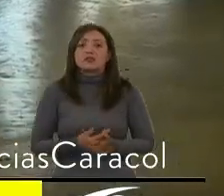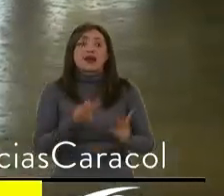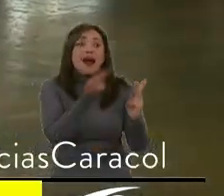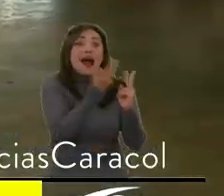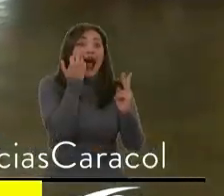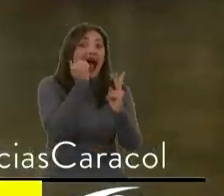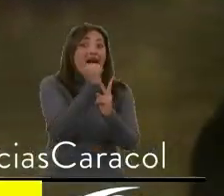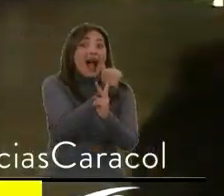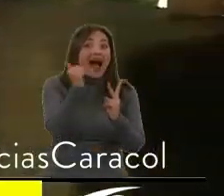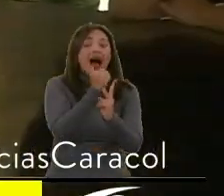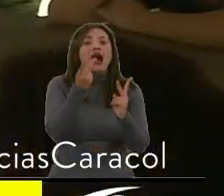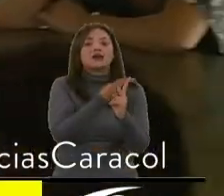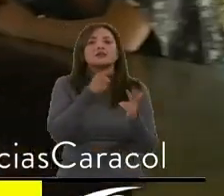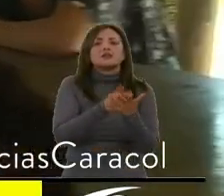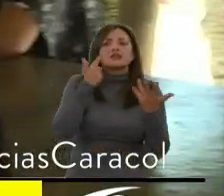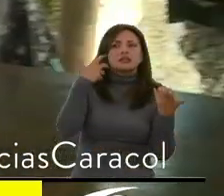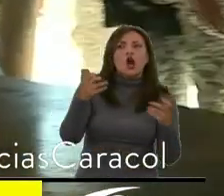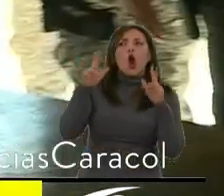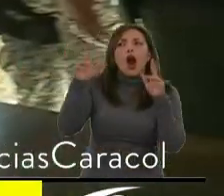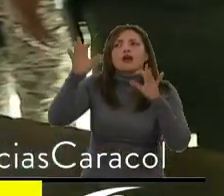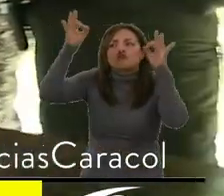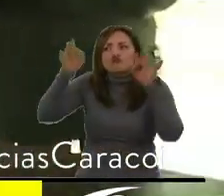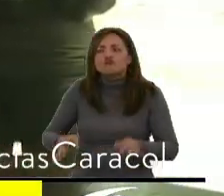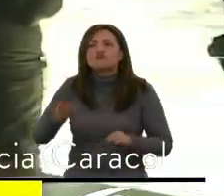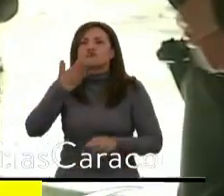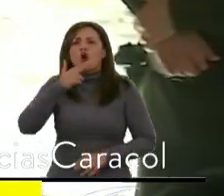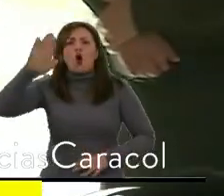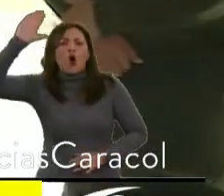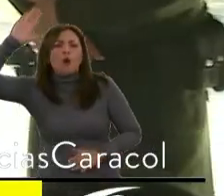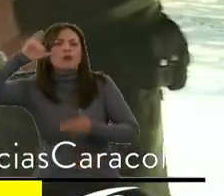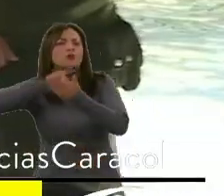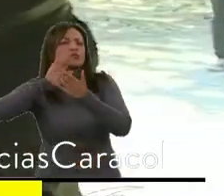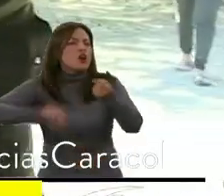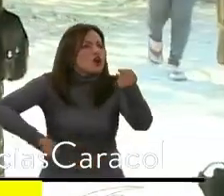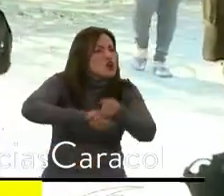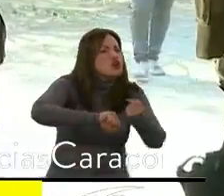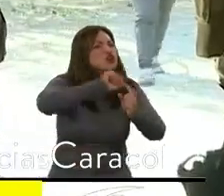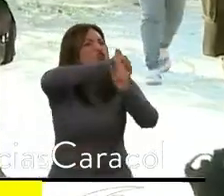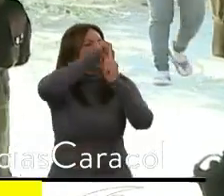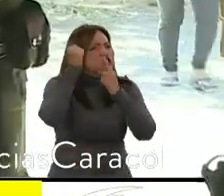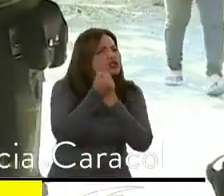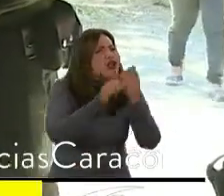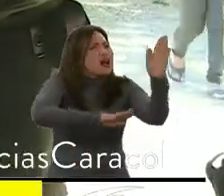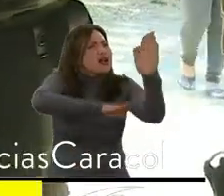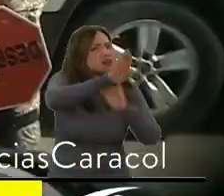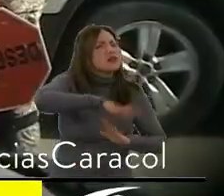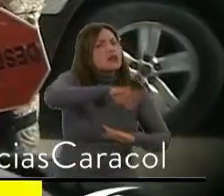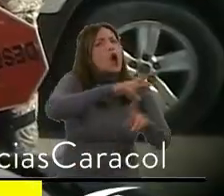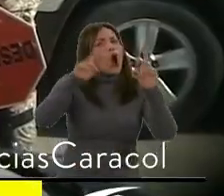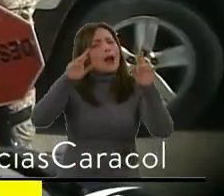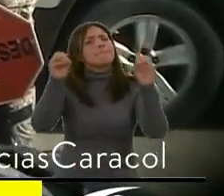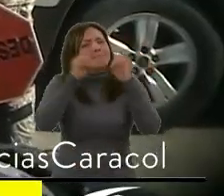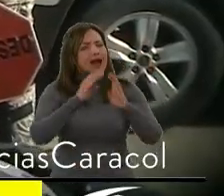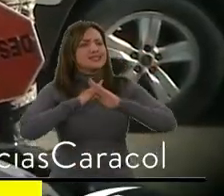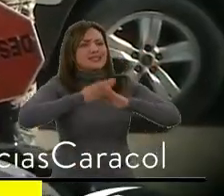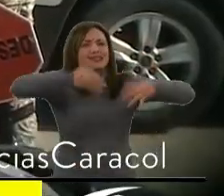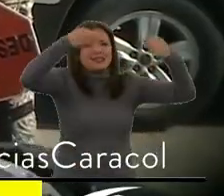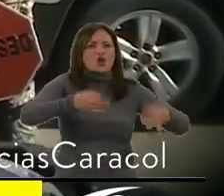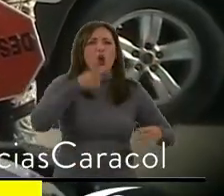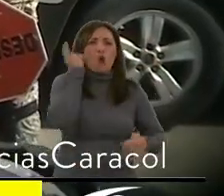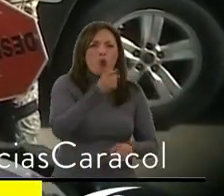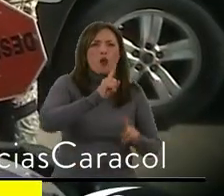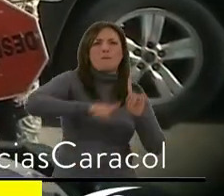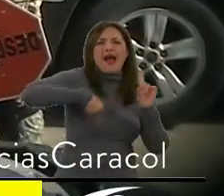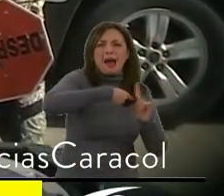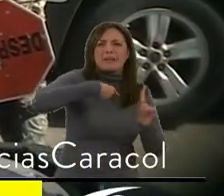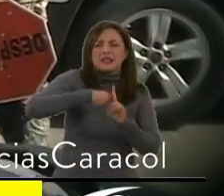cumpliendo con las promesas de desarrollo económico y social para la población, que se mantenga la seguridad tras estos sucesos. Queremos